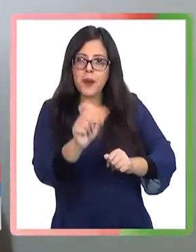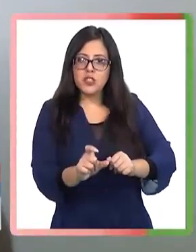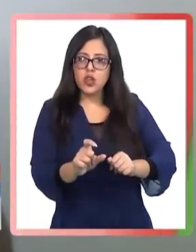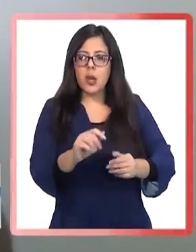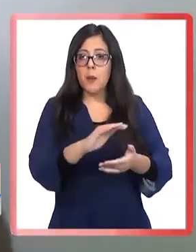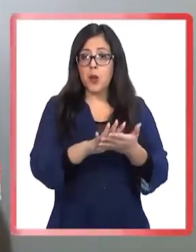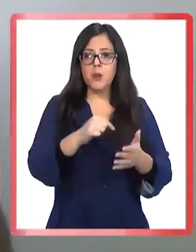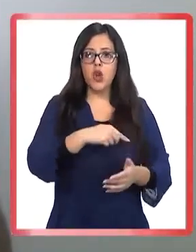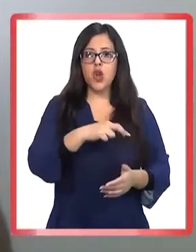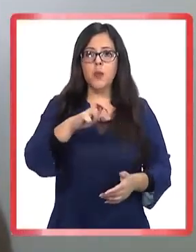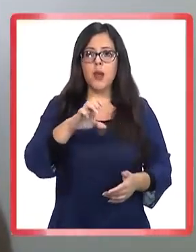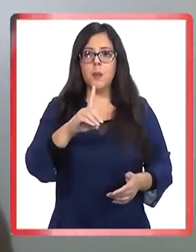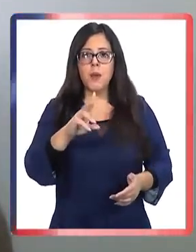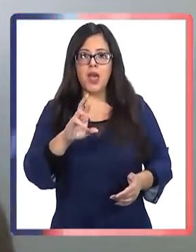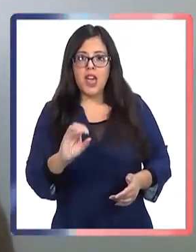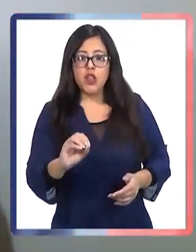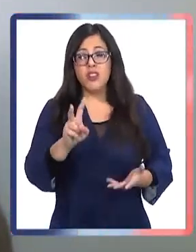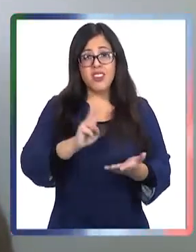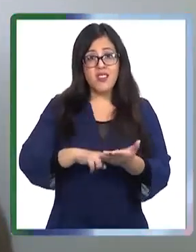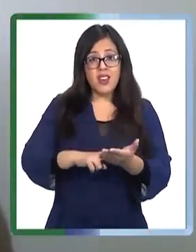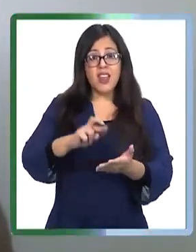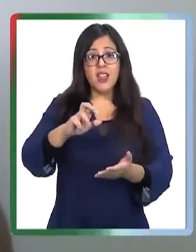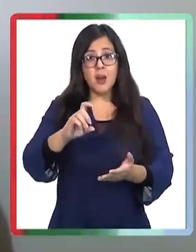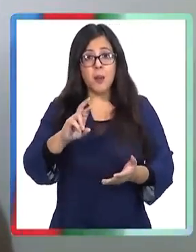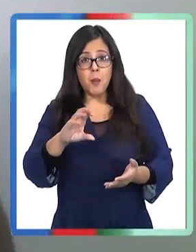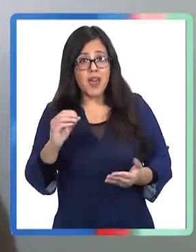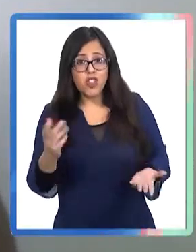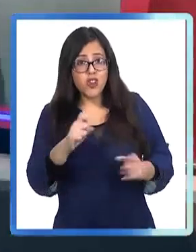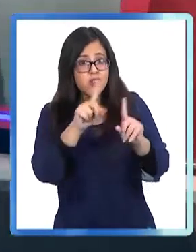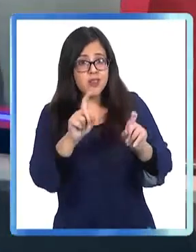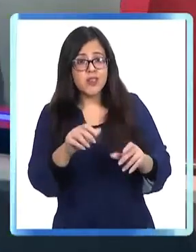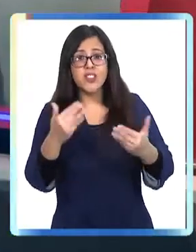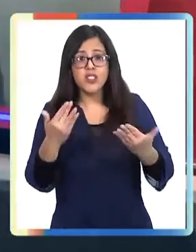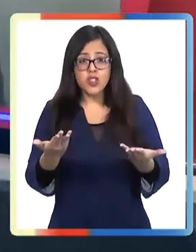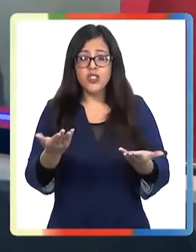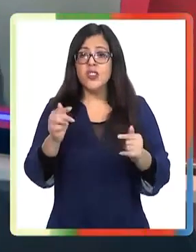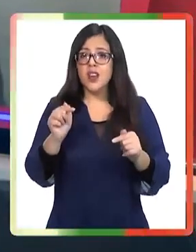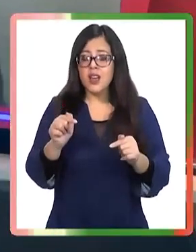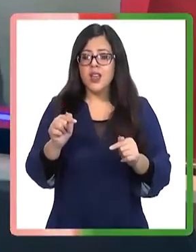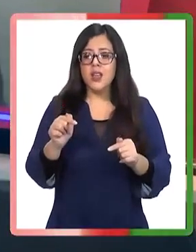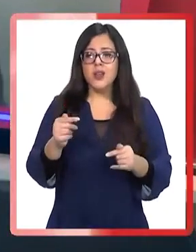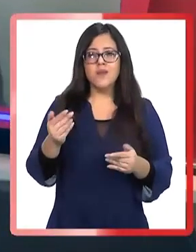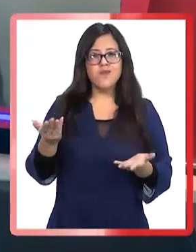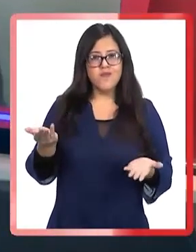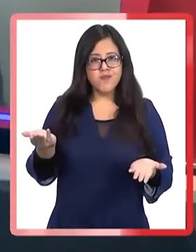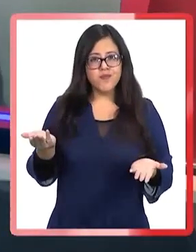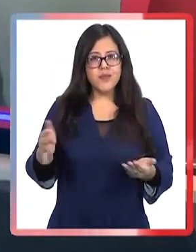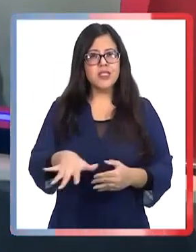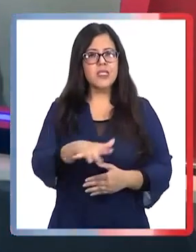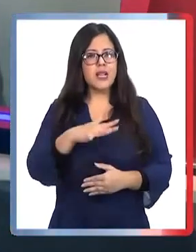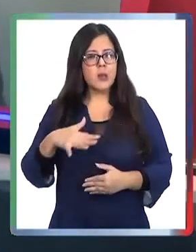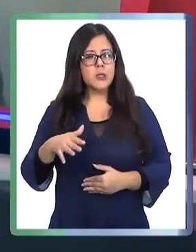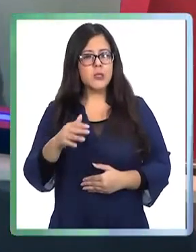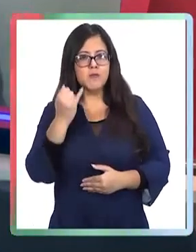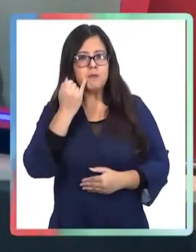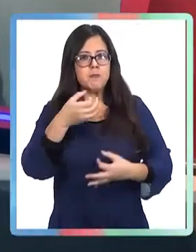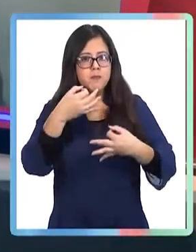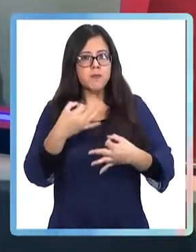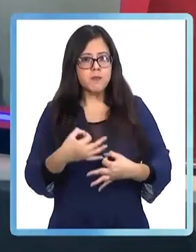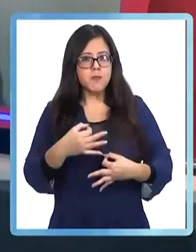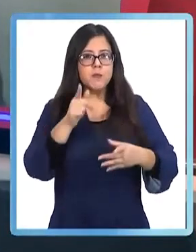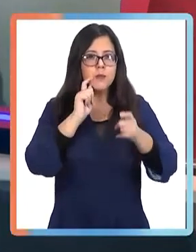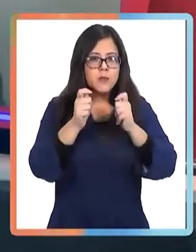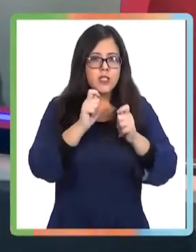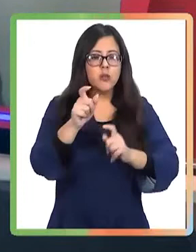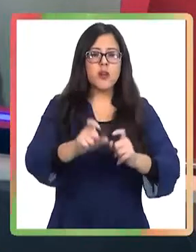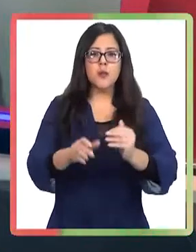persona que dijo ser Pedro, por ejemplo, es realmente Pedro, lo cual claramente nos pone en una situación de inseguridad y de